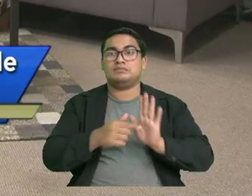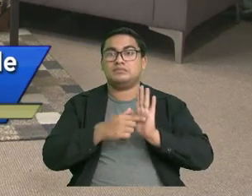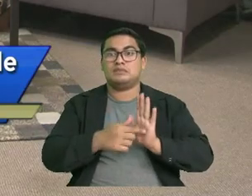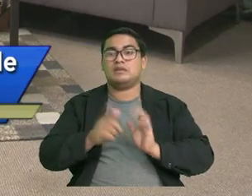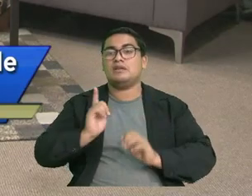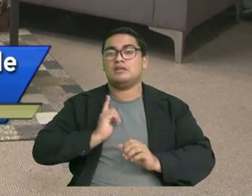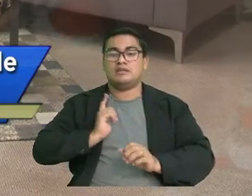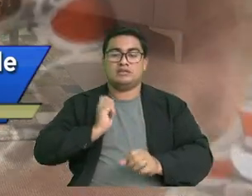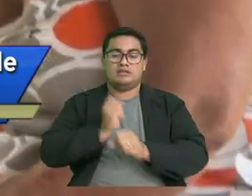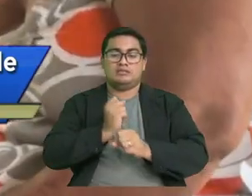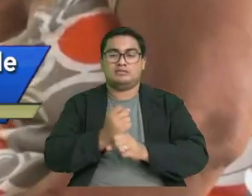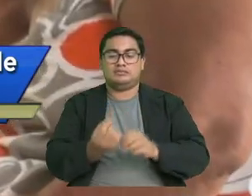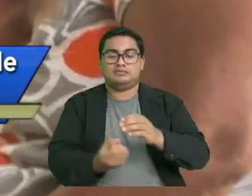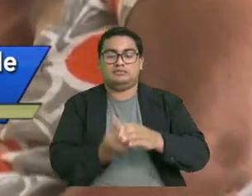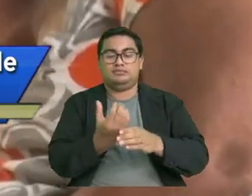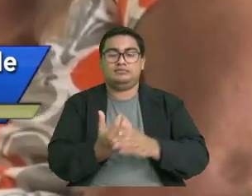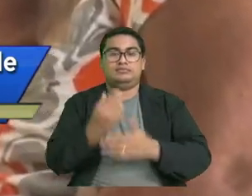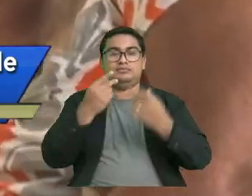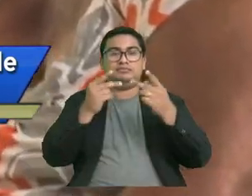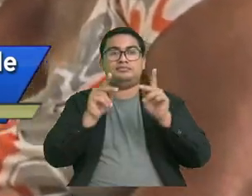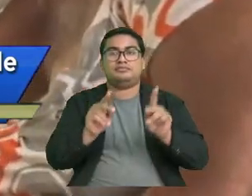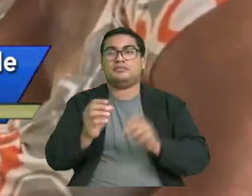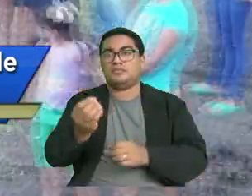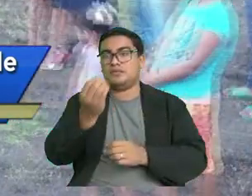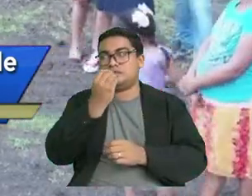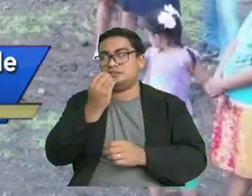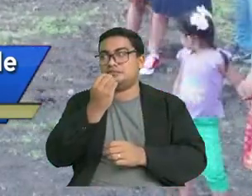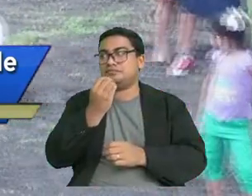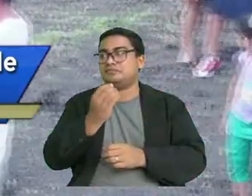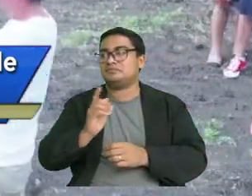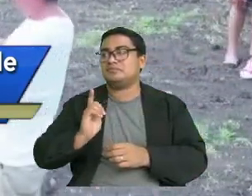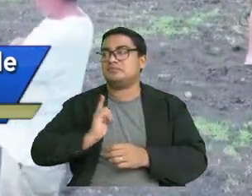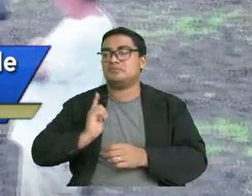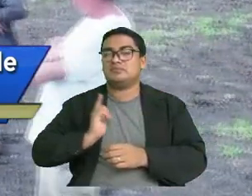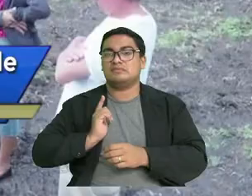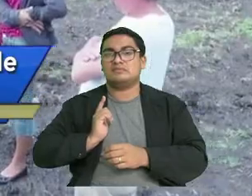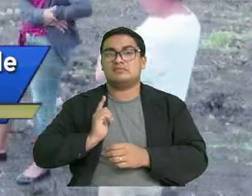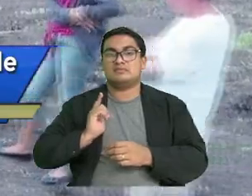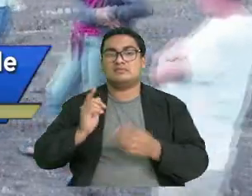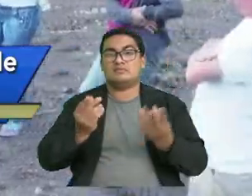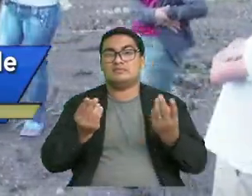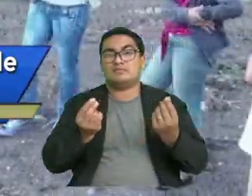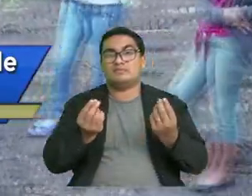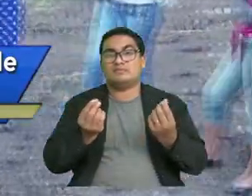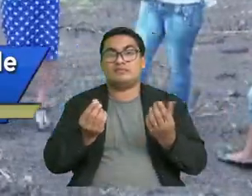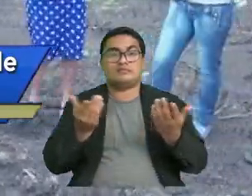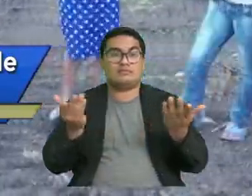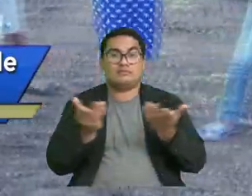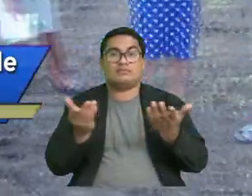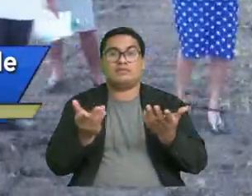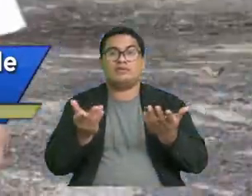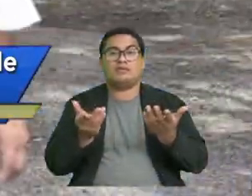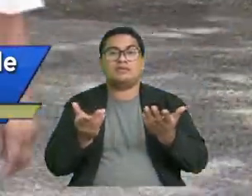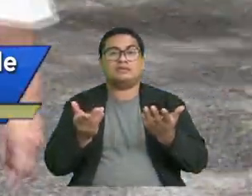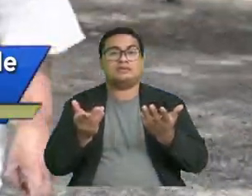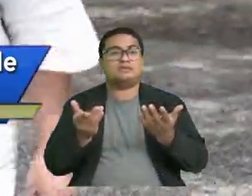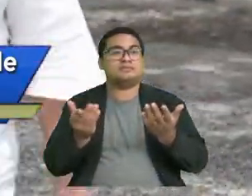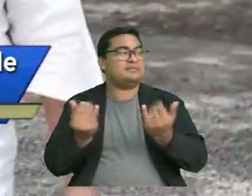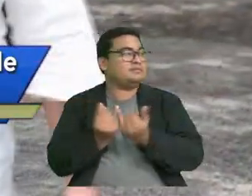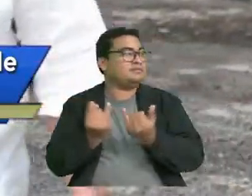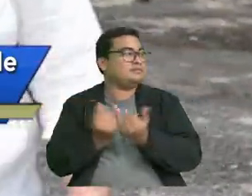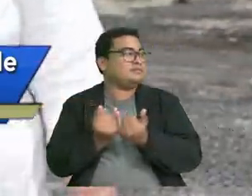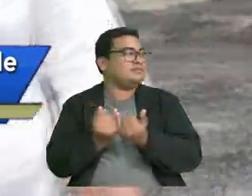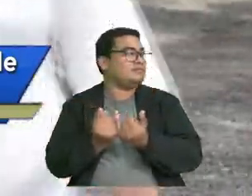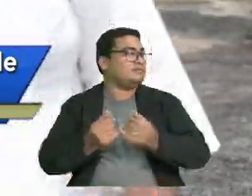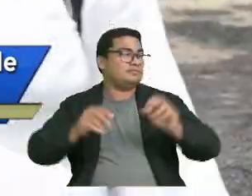de producción también tenés la seguridad alimentaria, tenés ingresos económicos. Claro. ¿Verdad? Y también